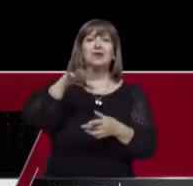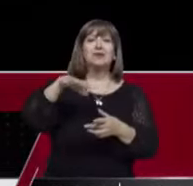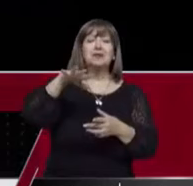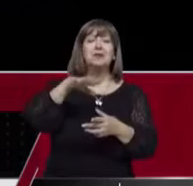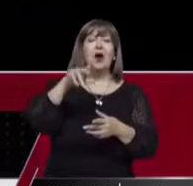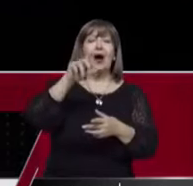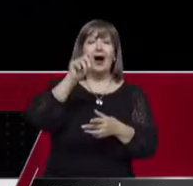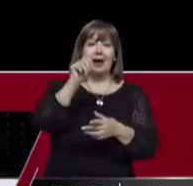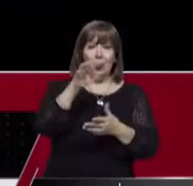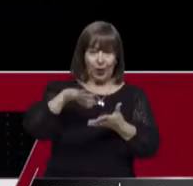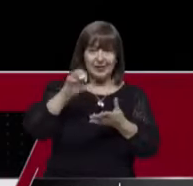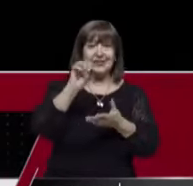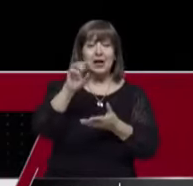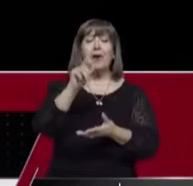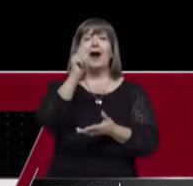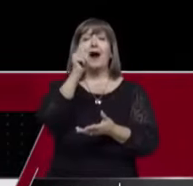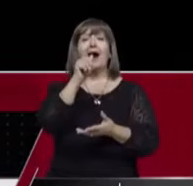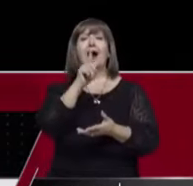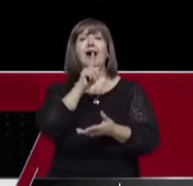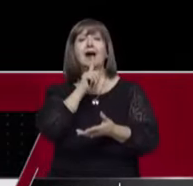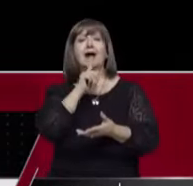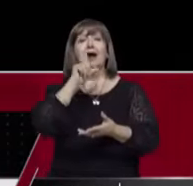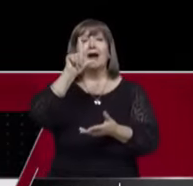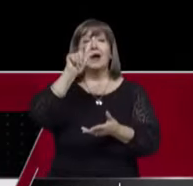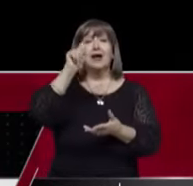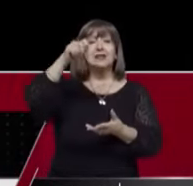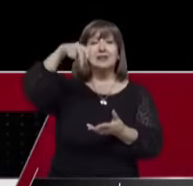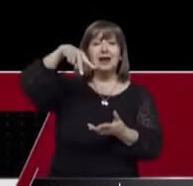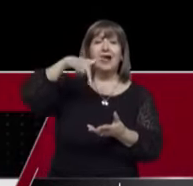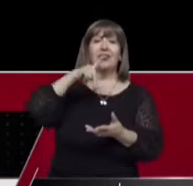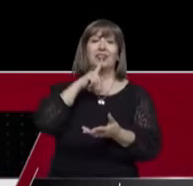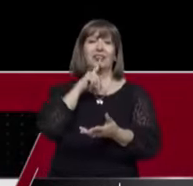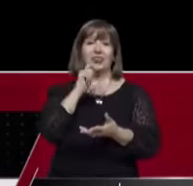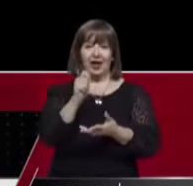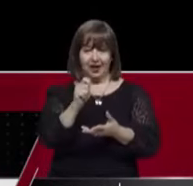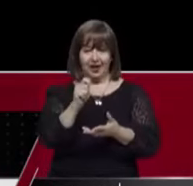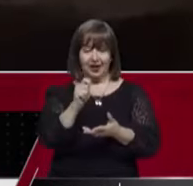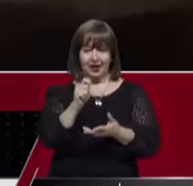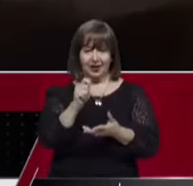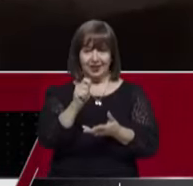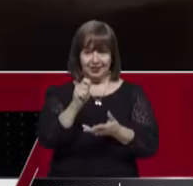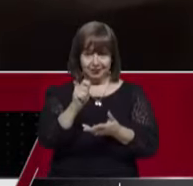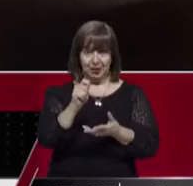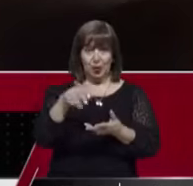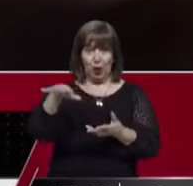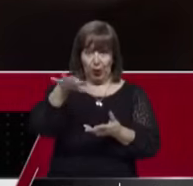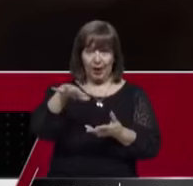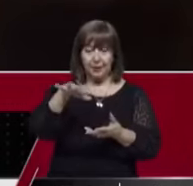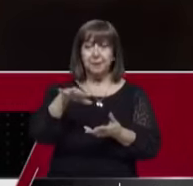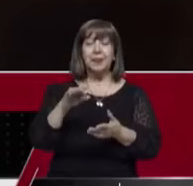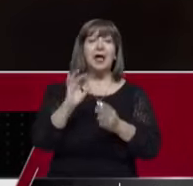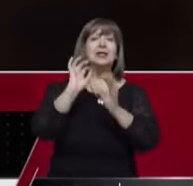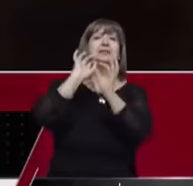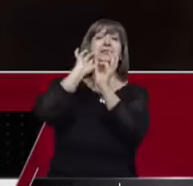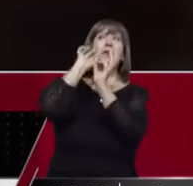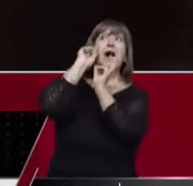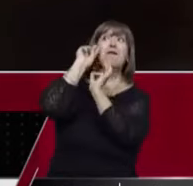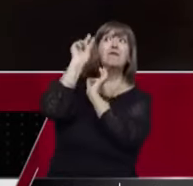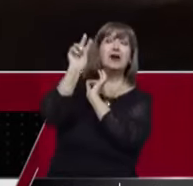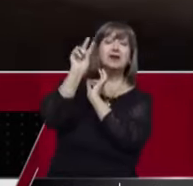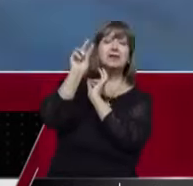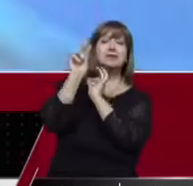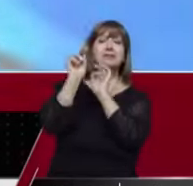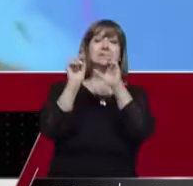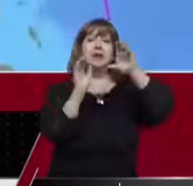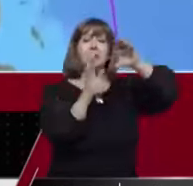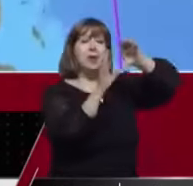a 87%. No estamos en la curva donde va a ser total, que es donde se están,